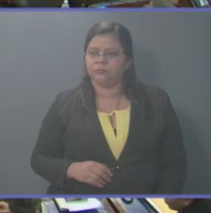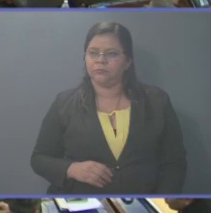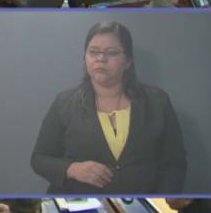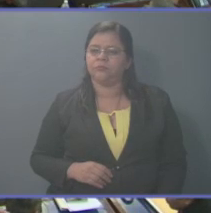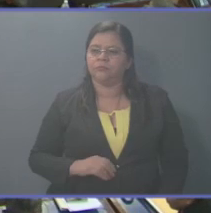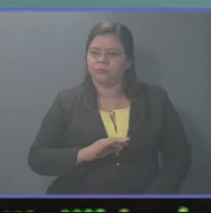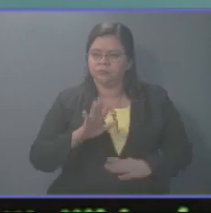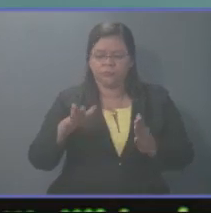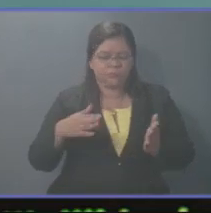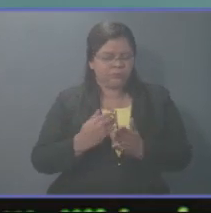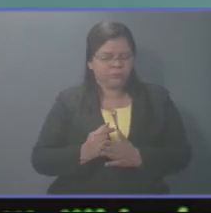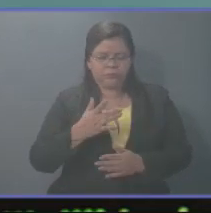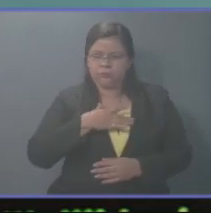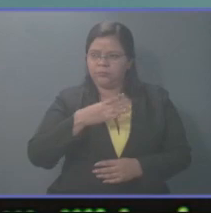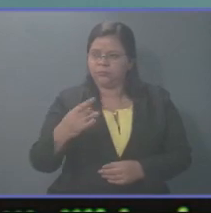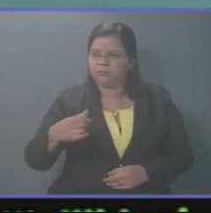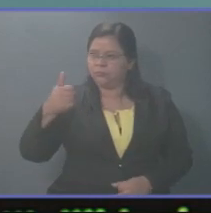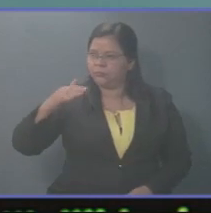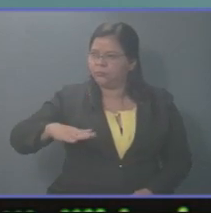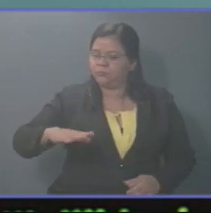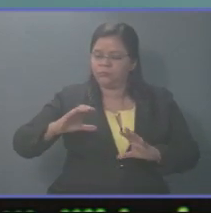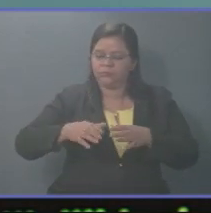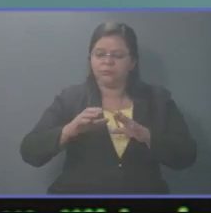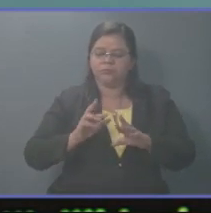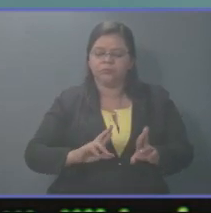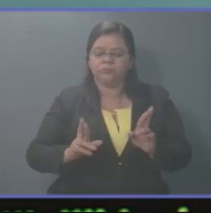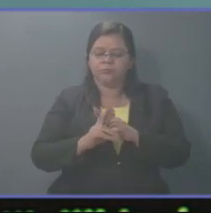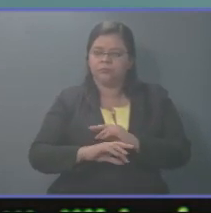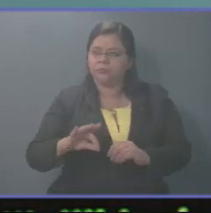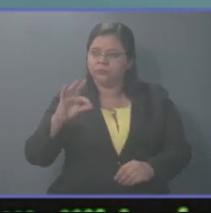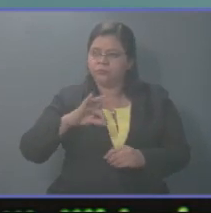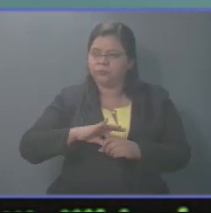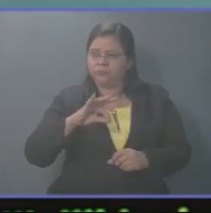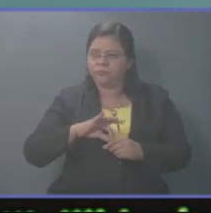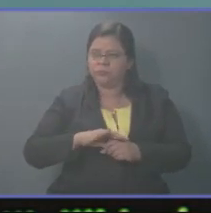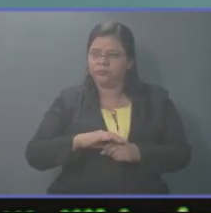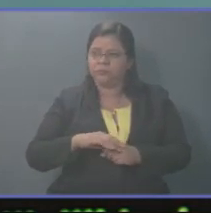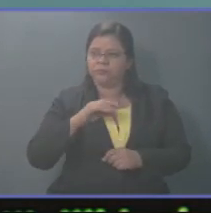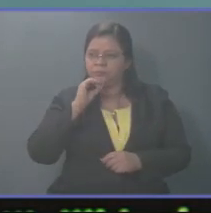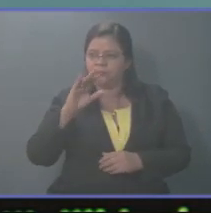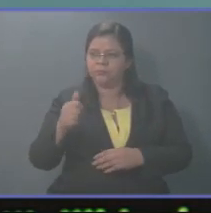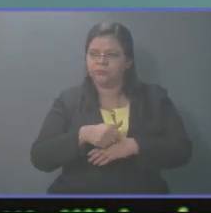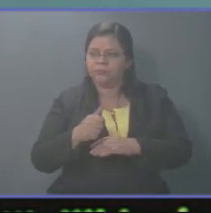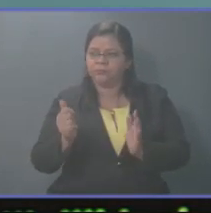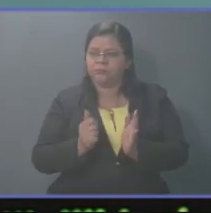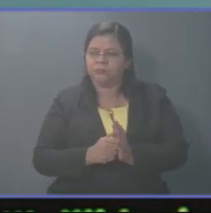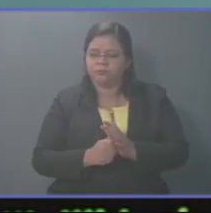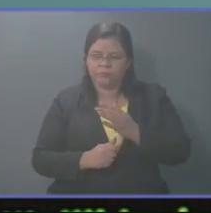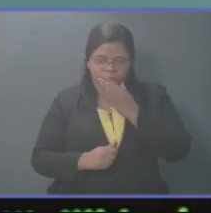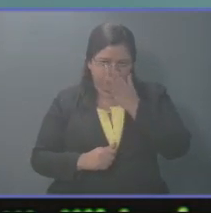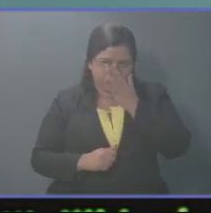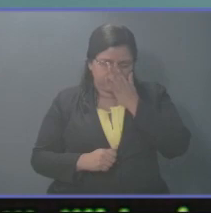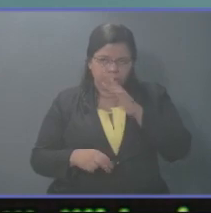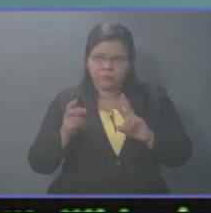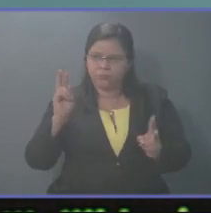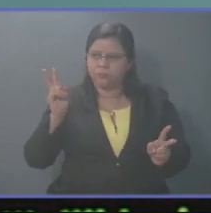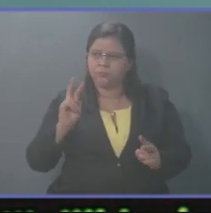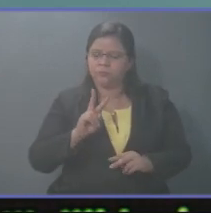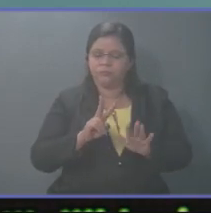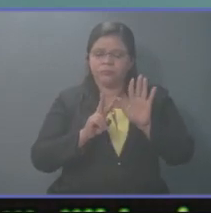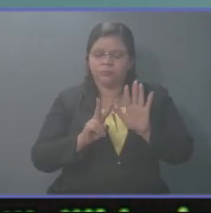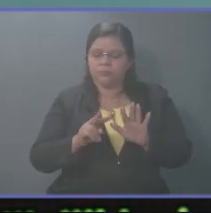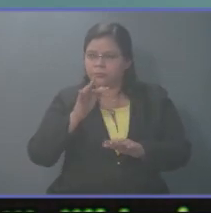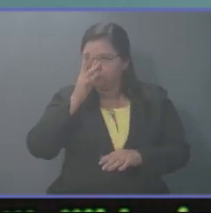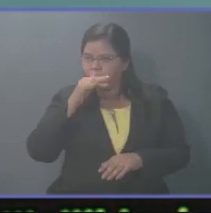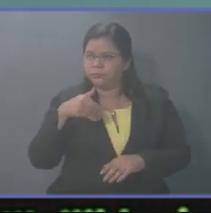Con gusto, presidente. Muy buenas tardes. Comisión de Reformas Electorales y Constitucionales, Palacio Legislativo, San Salvador, 27 de